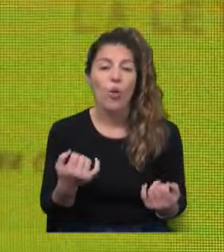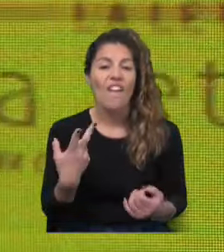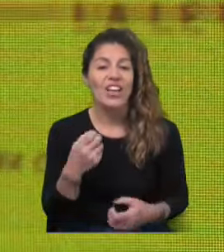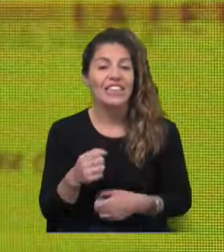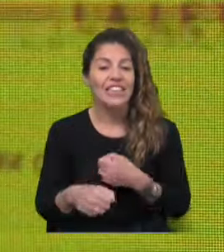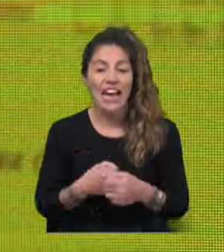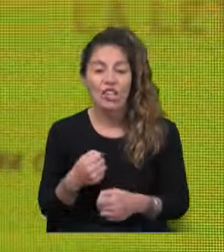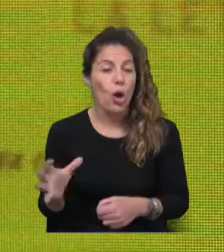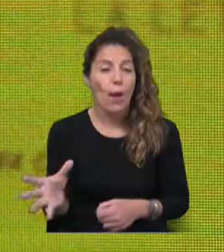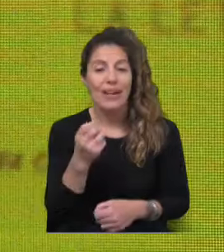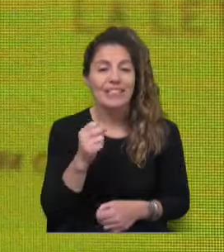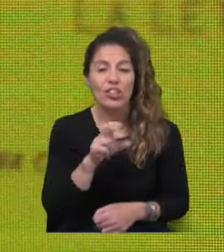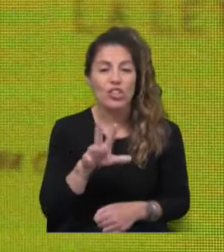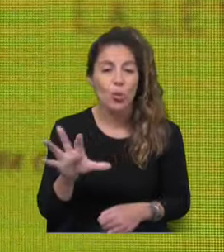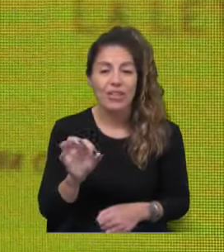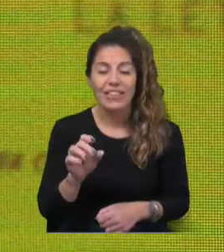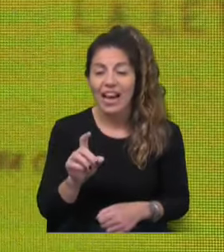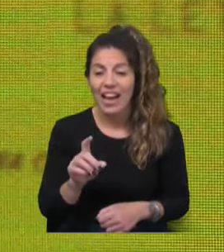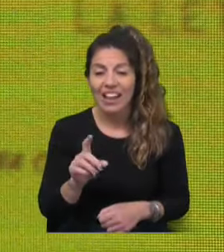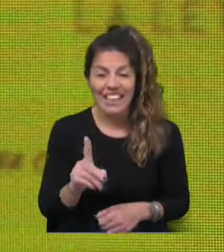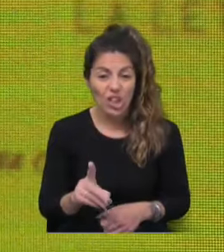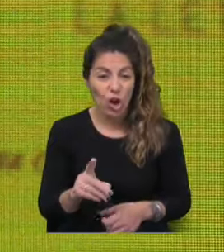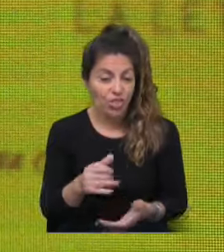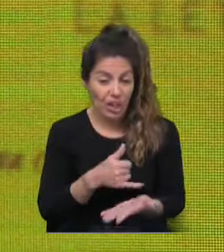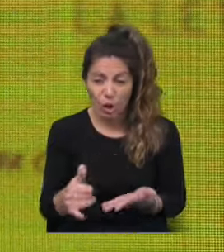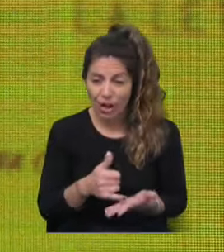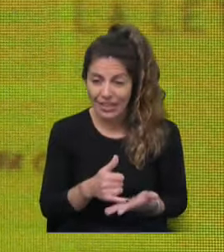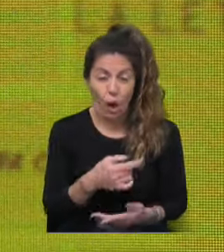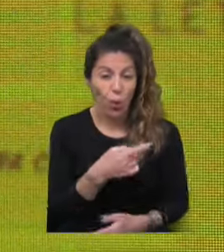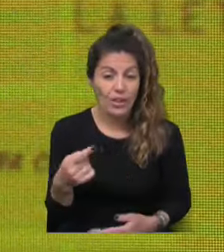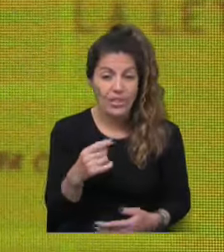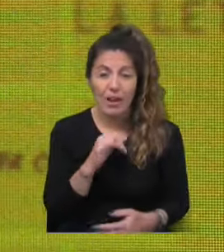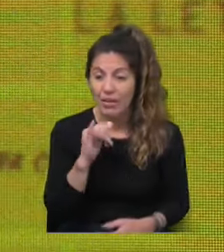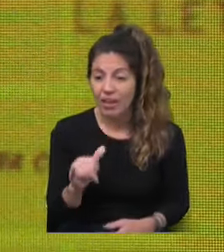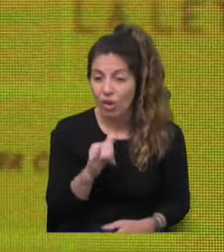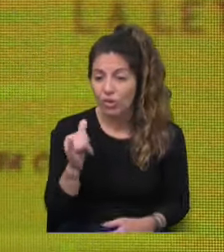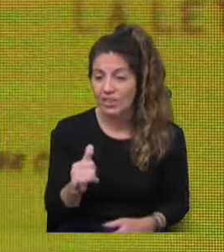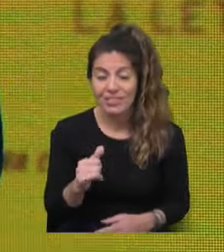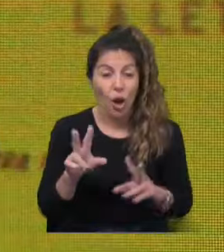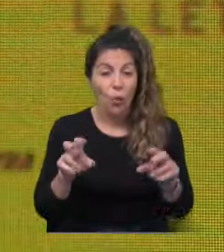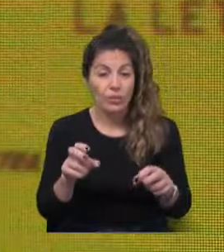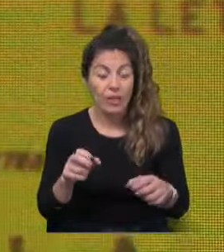años aparecían 250 kilos de cocaína en vivo, estaba una semana la noticia, era un tema... Parecía un montón. Parecía un montón. Mm. Y ahora